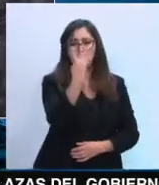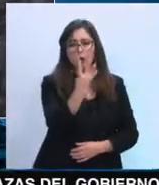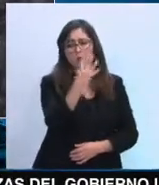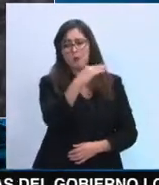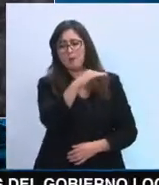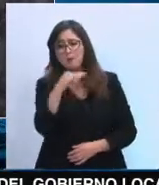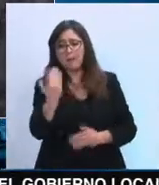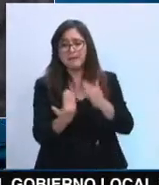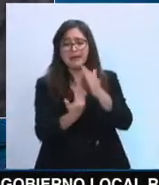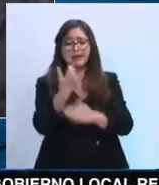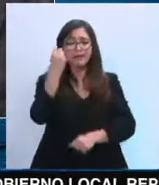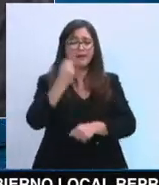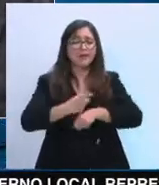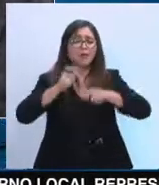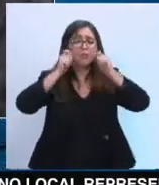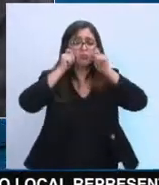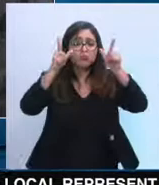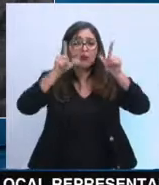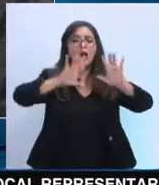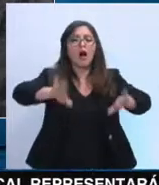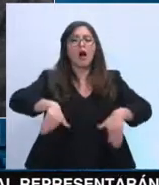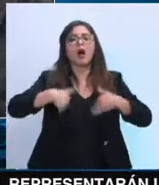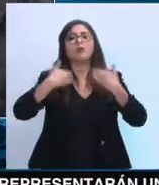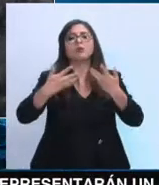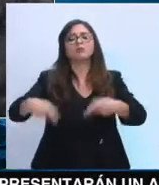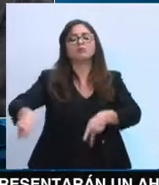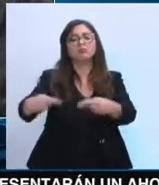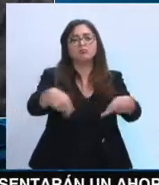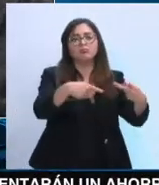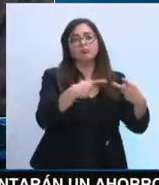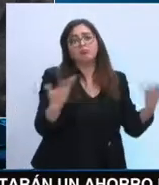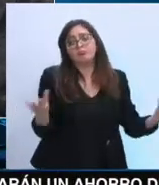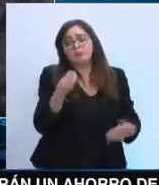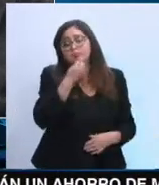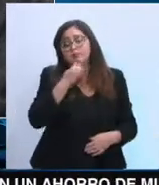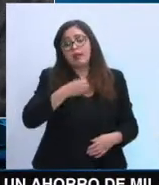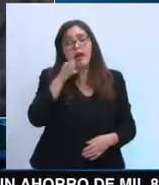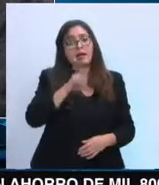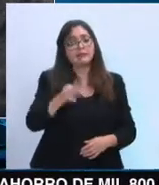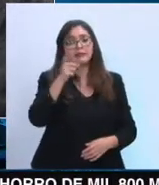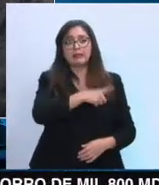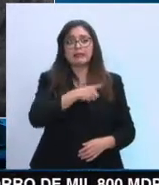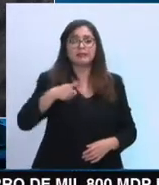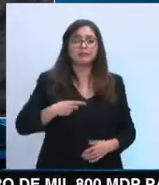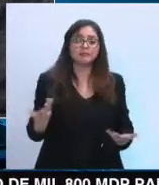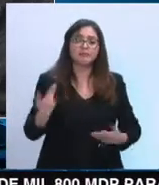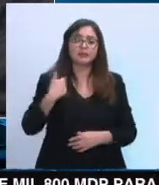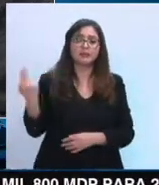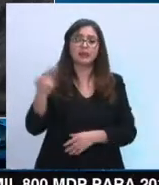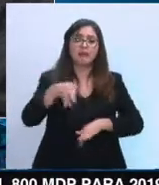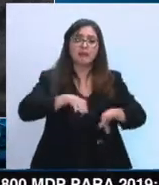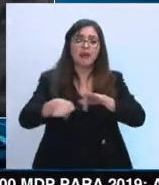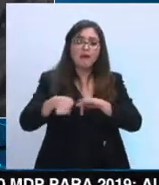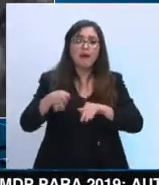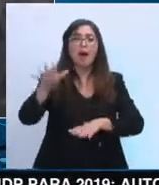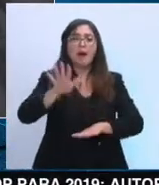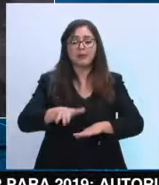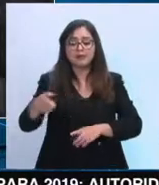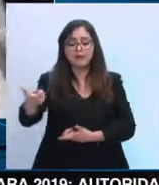y a salir a vender otra vez. No queda de otra, pues la necesidad y vamos al día